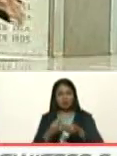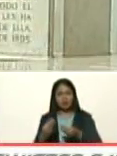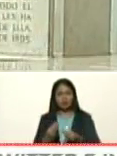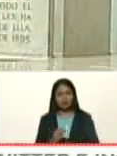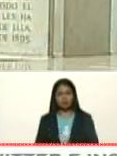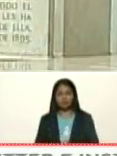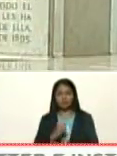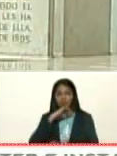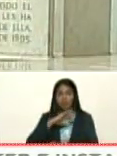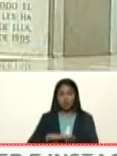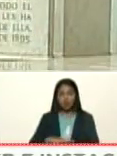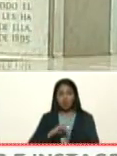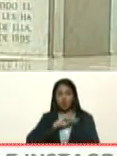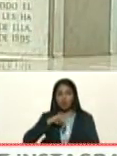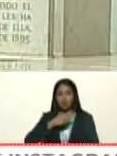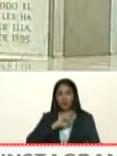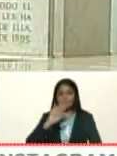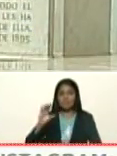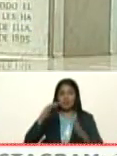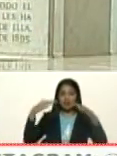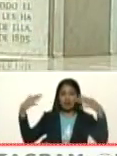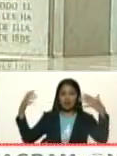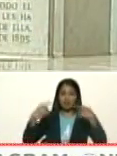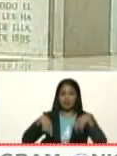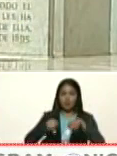de la historia de nuestra patria grande.